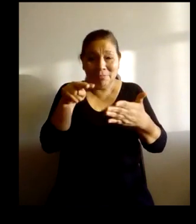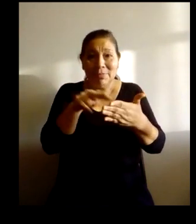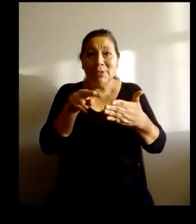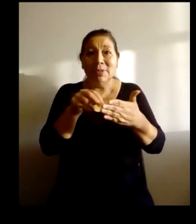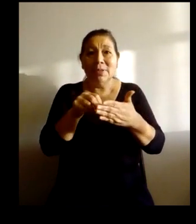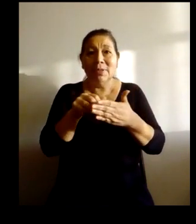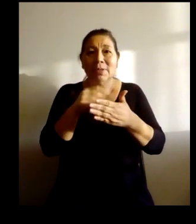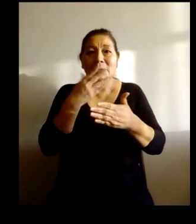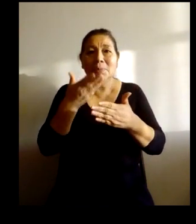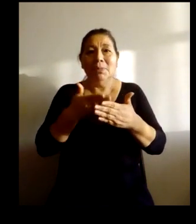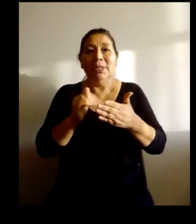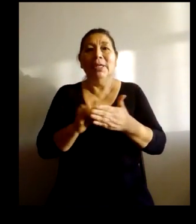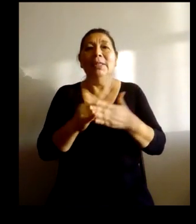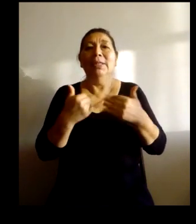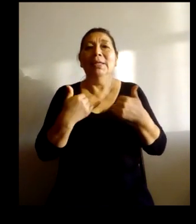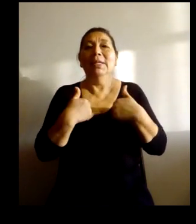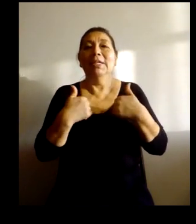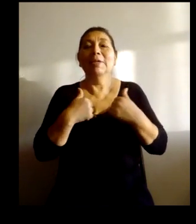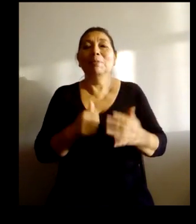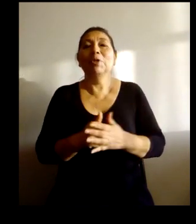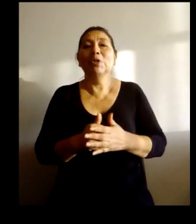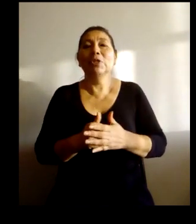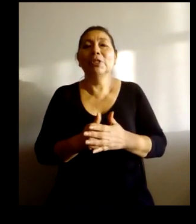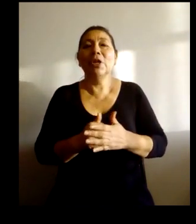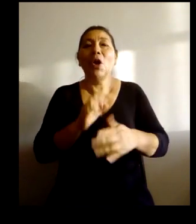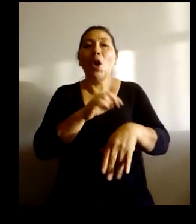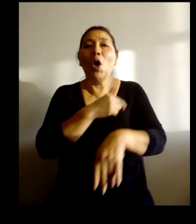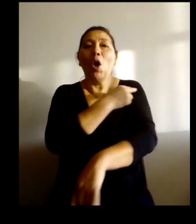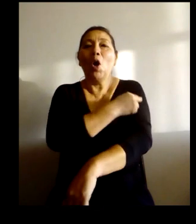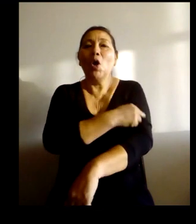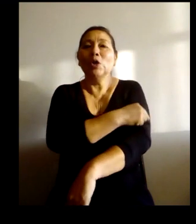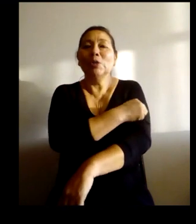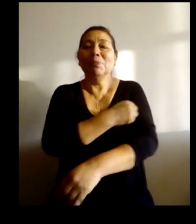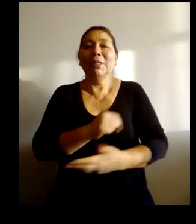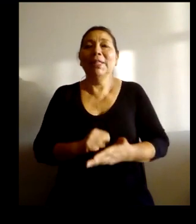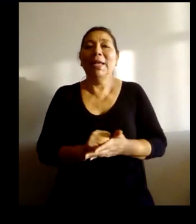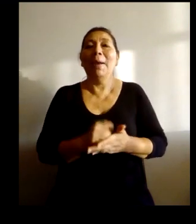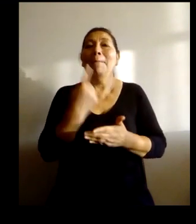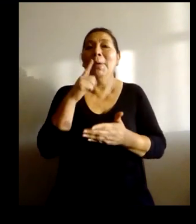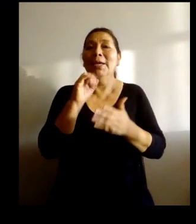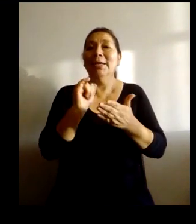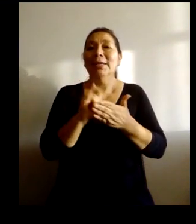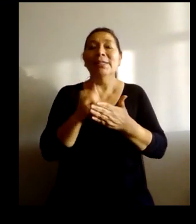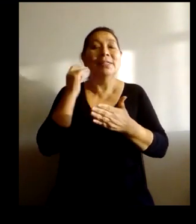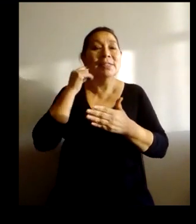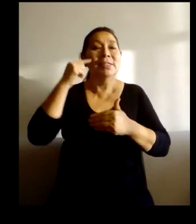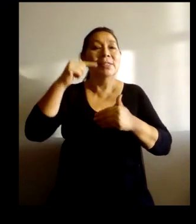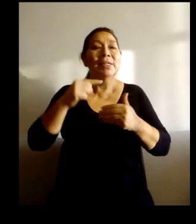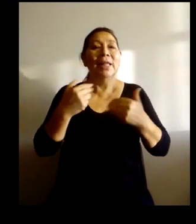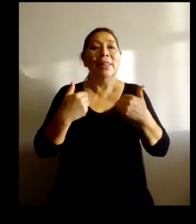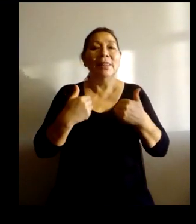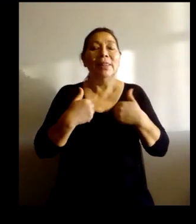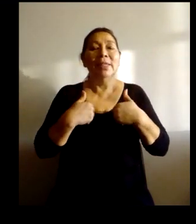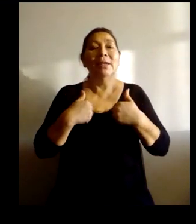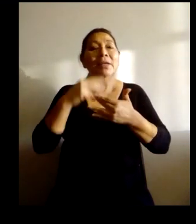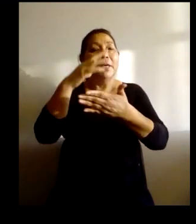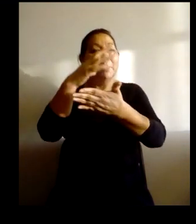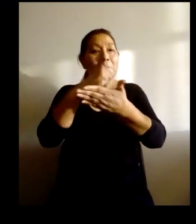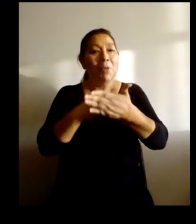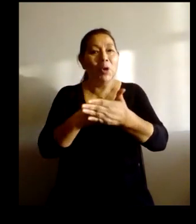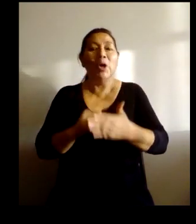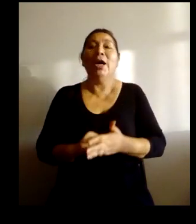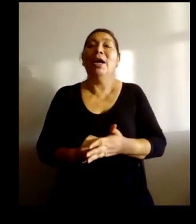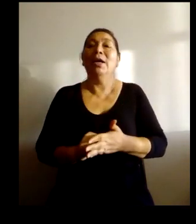la lectura del demandante y acá tenemos la lectura del hospital. Es decir, para que sea hipoacusia, esta curva debería